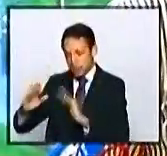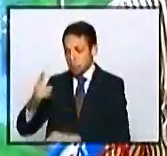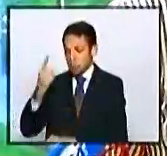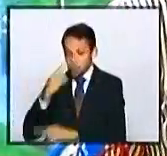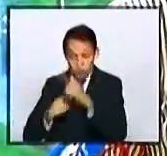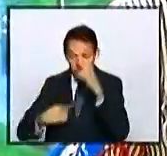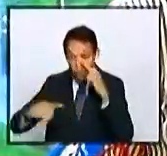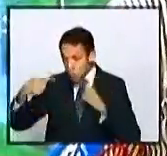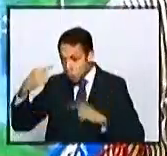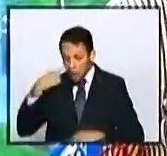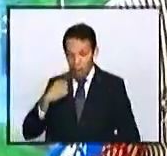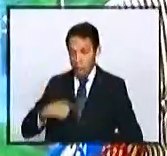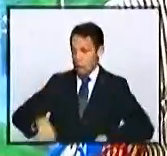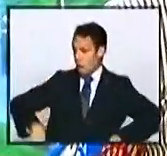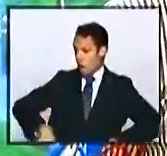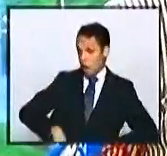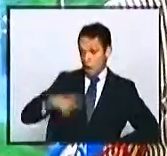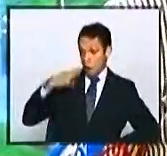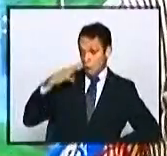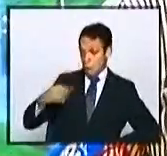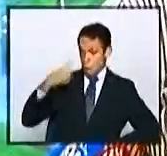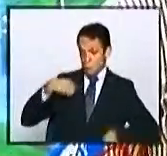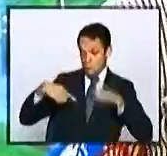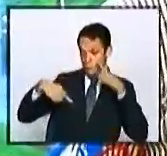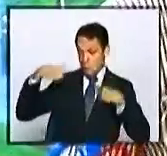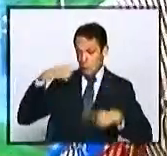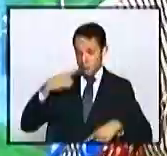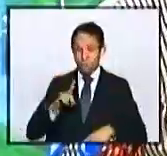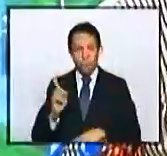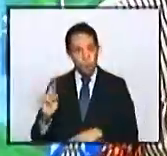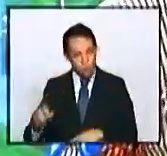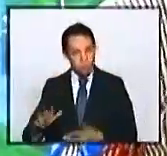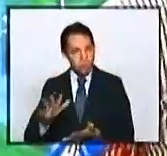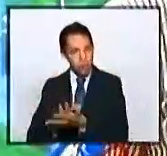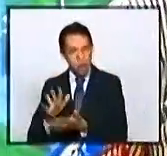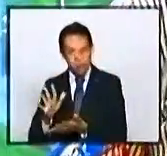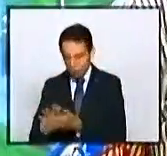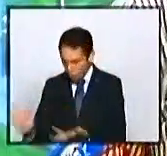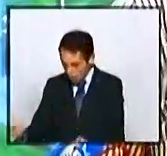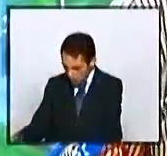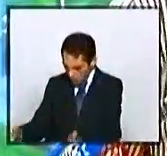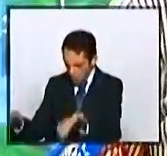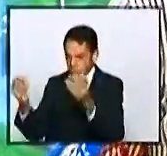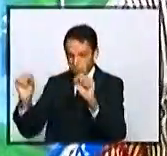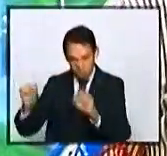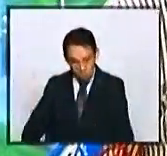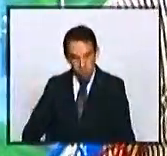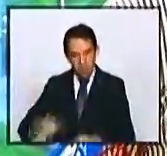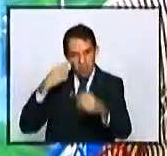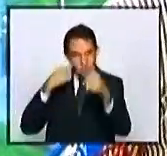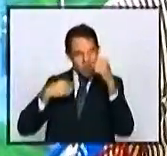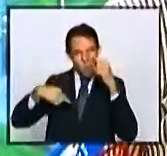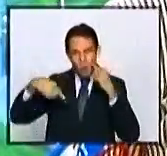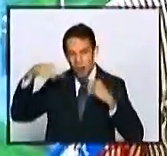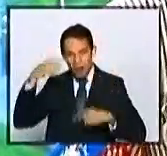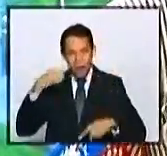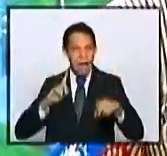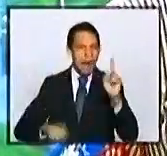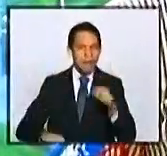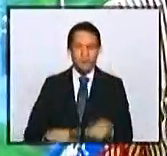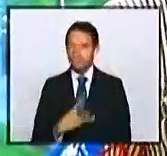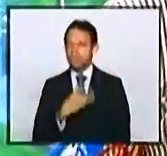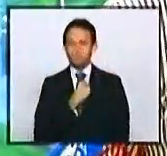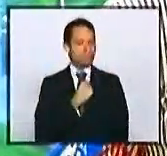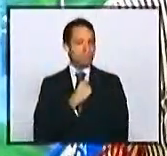no cuestionar frente a esos errores que muchas veces también nos pesan en el alma, porque también hay personas que se están flagelando y se están